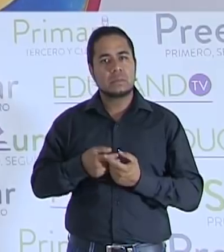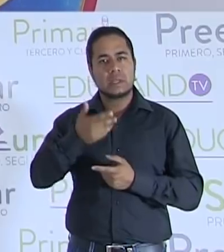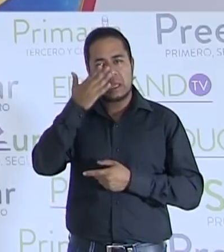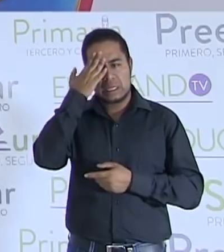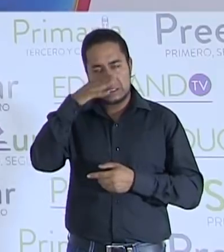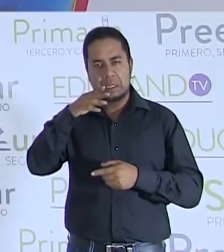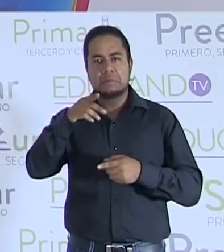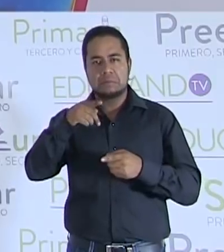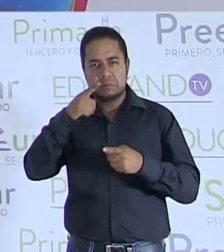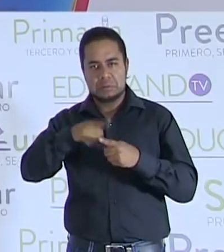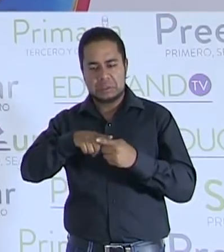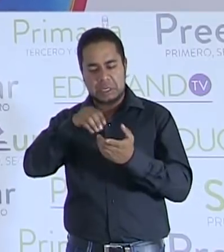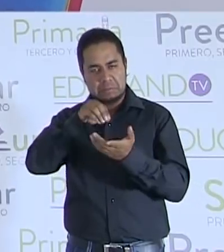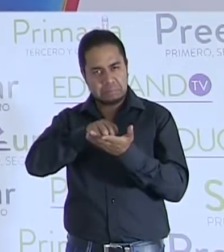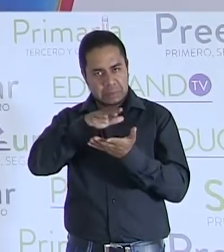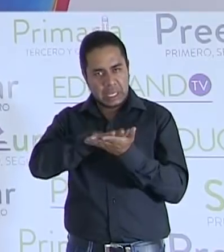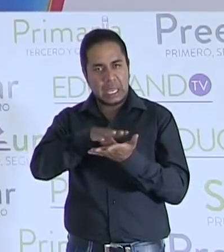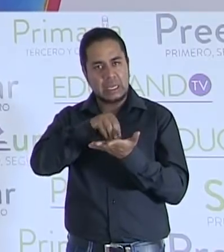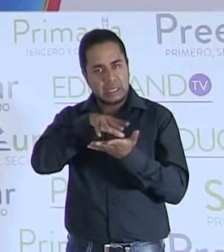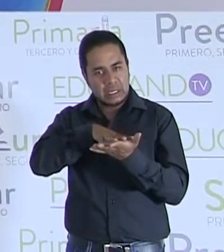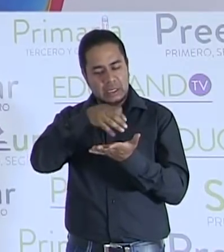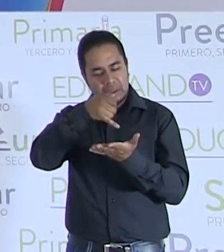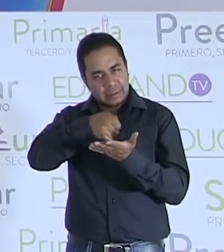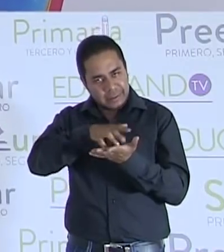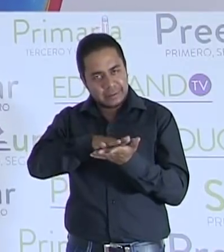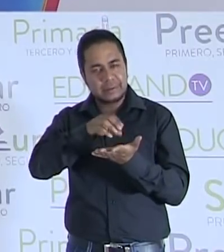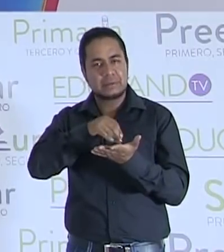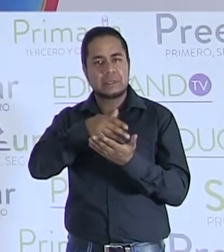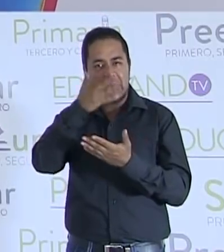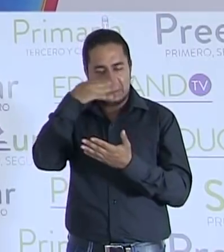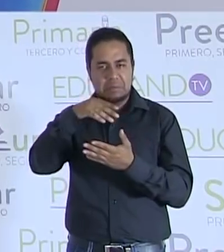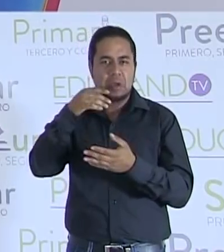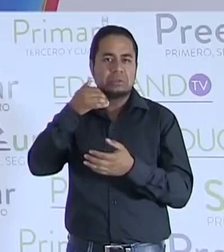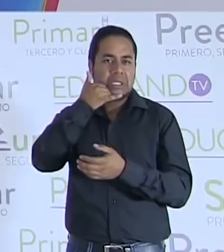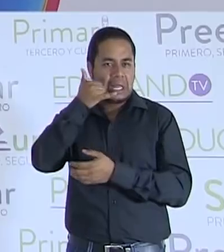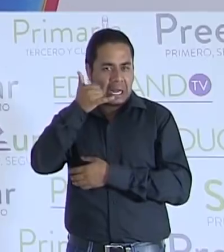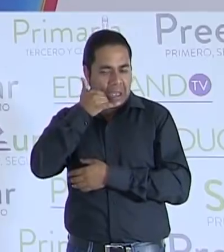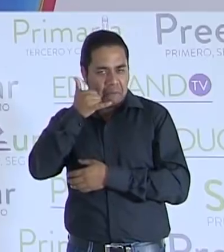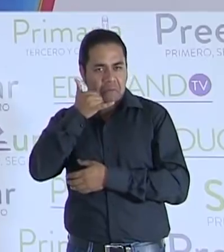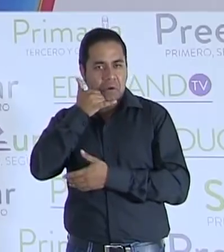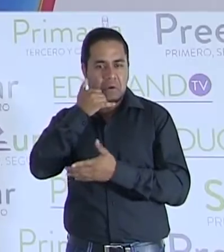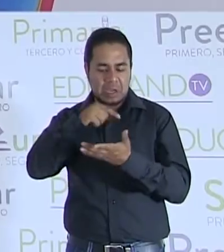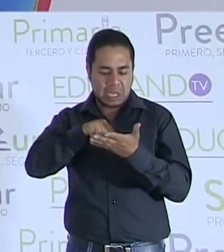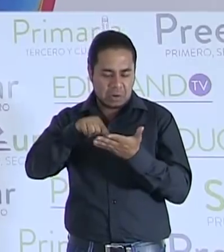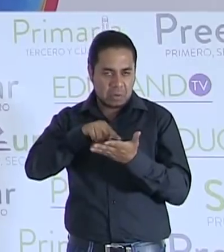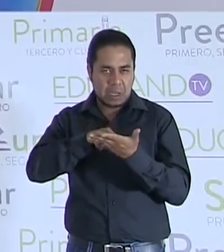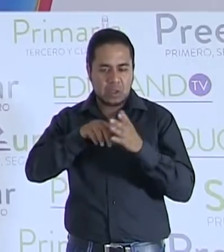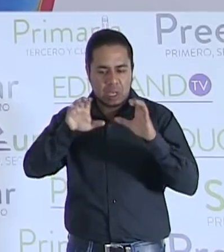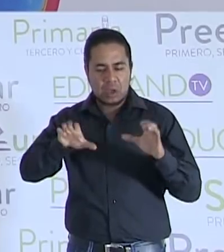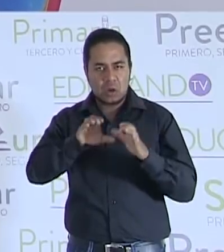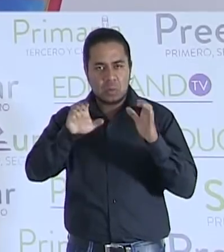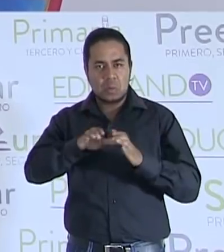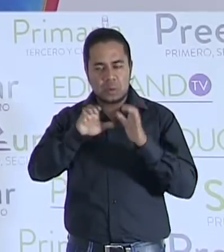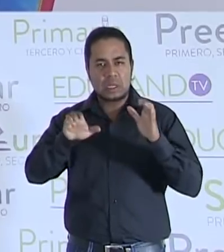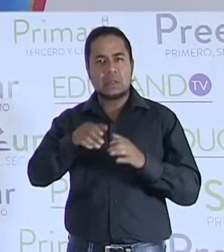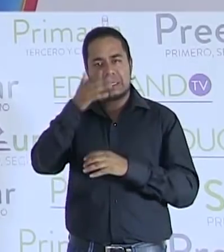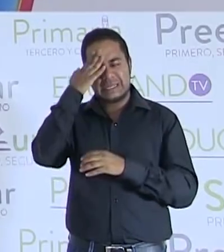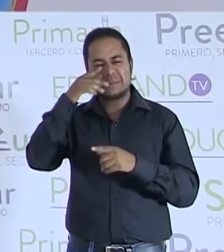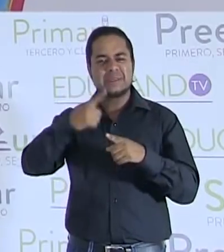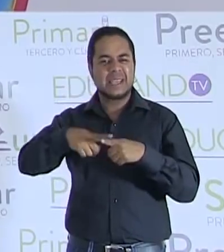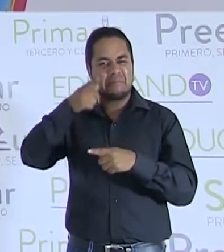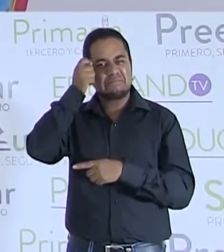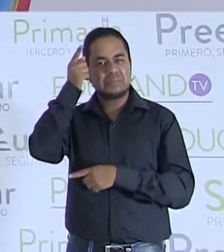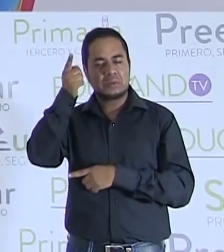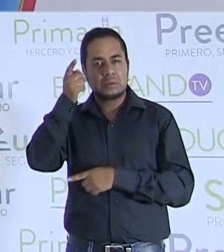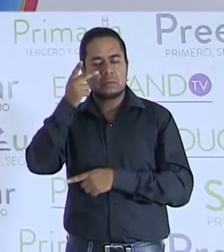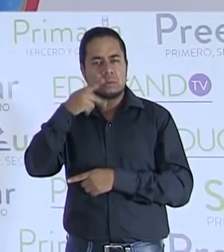la imprenta, el teléfono, la calculadora, la computadora. Pero ¿sabemos quién inventó